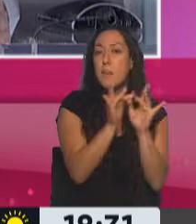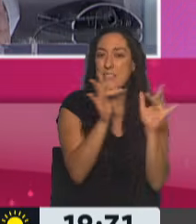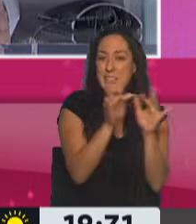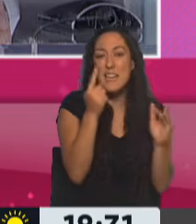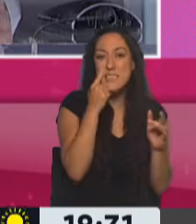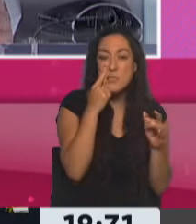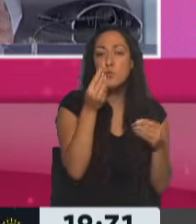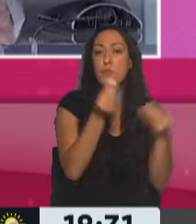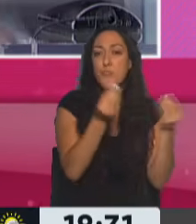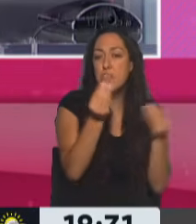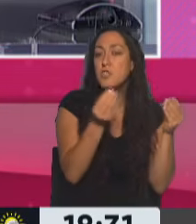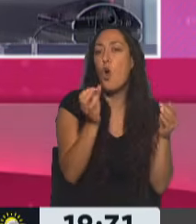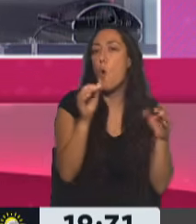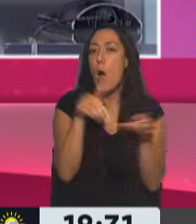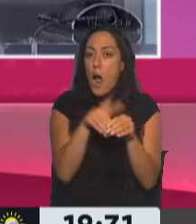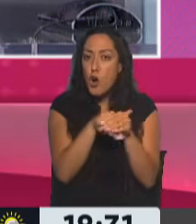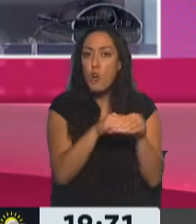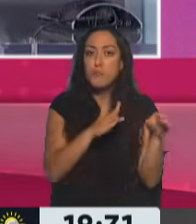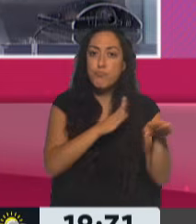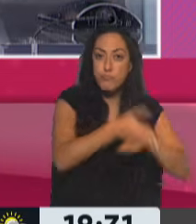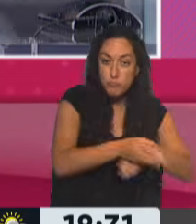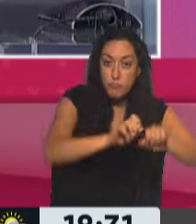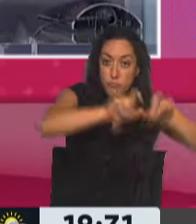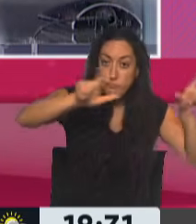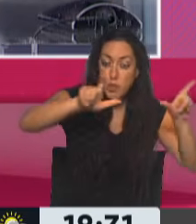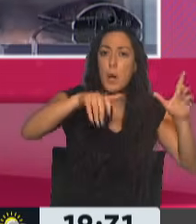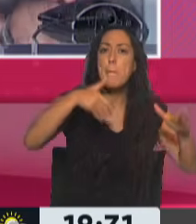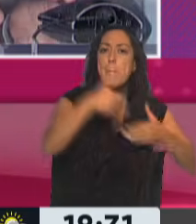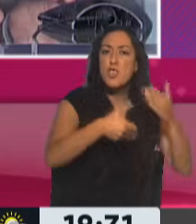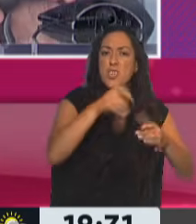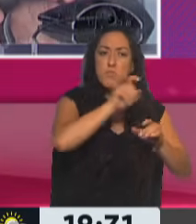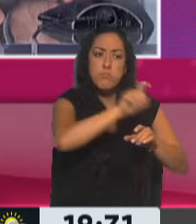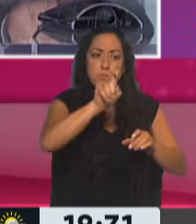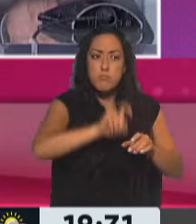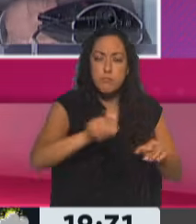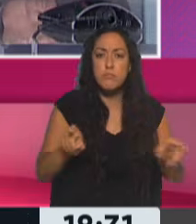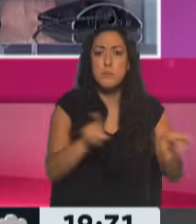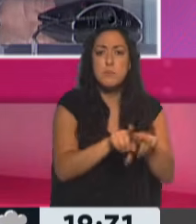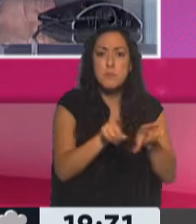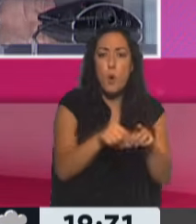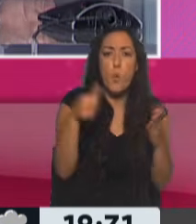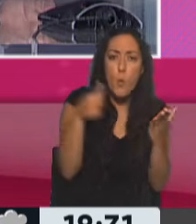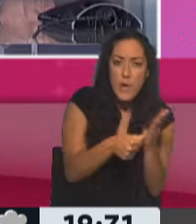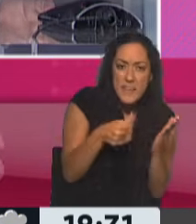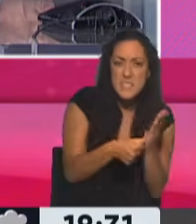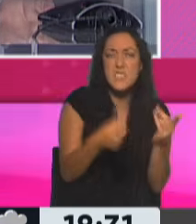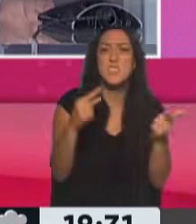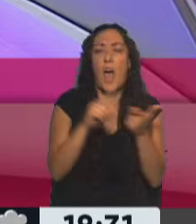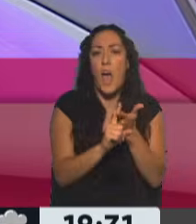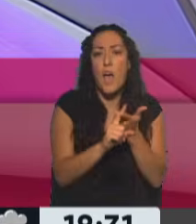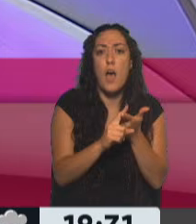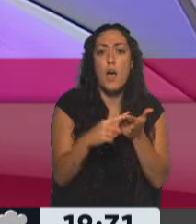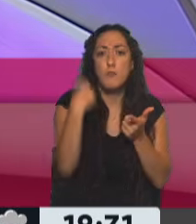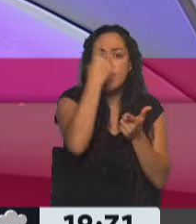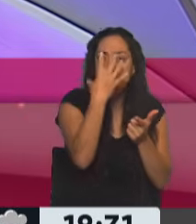institución financiera o bancaria, aparecen distintos procesos a través de temas biométricos, de huellas digitales, básicamente